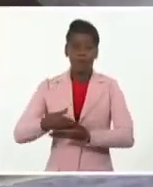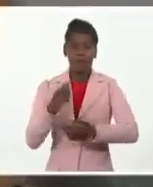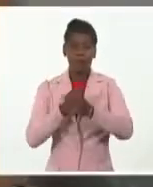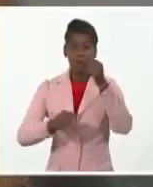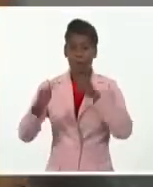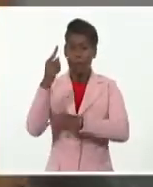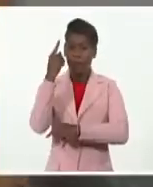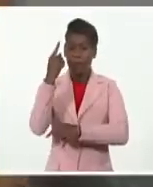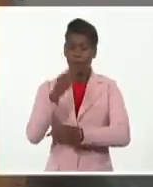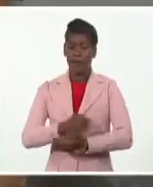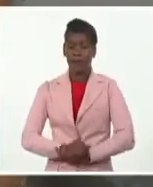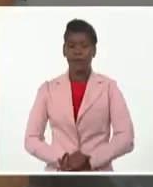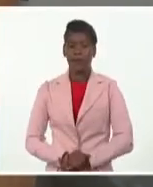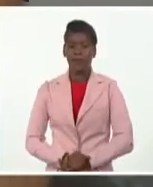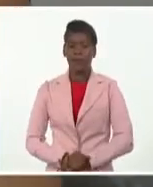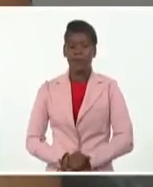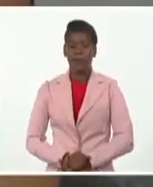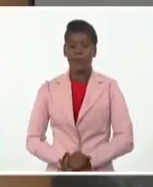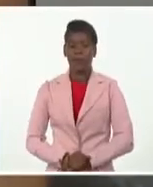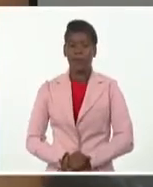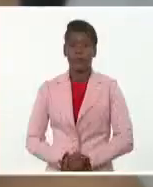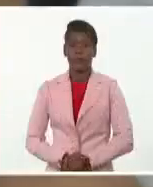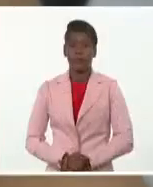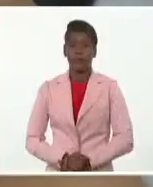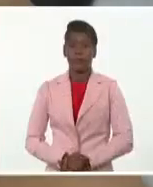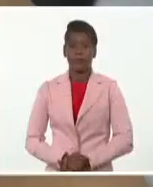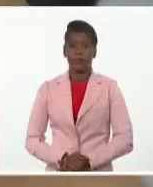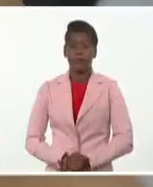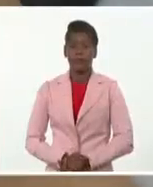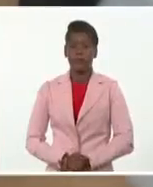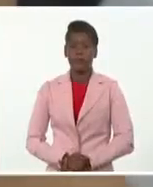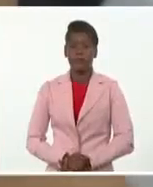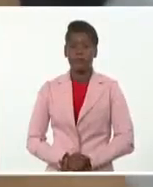y a sus hijos. Abdiel Bermúdez Bermúdez, Sistema Informativo de la Televisión Cubana.